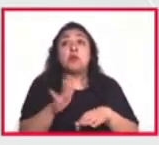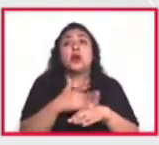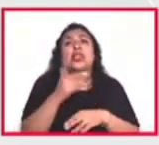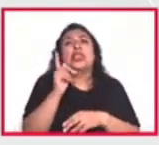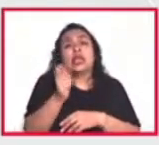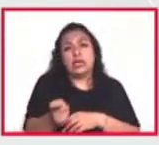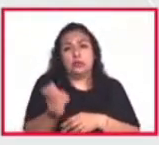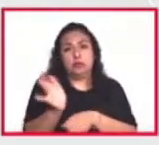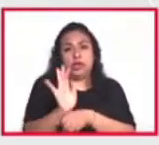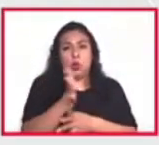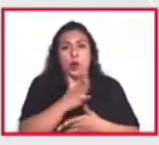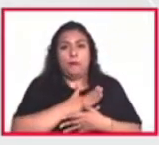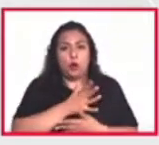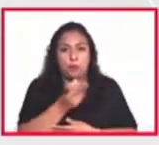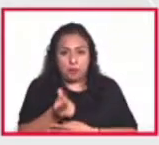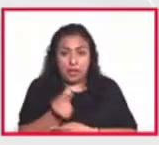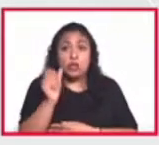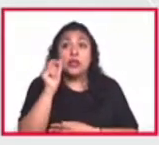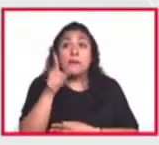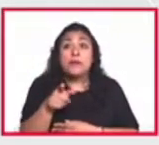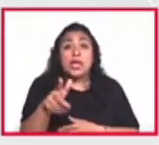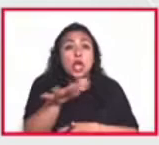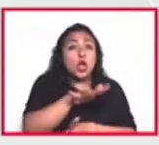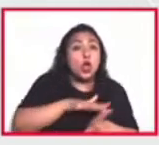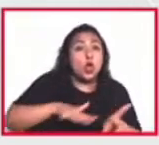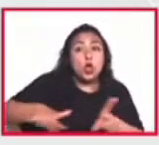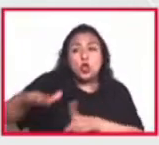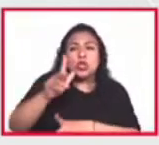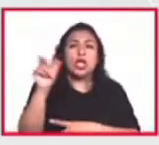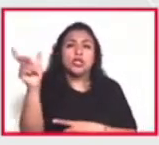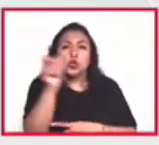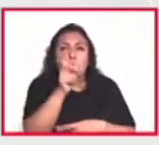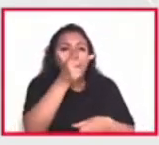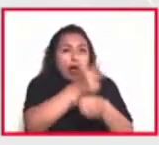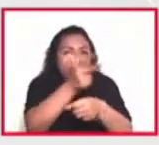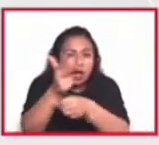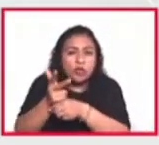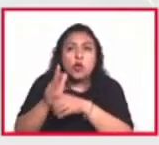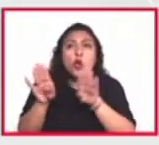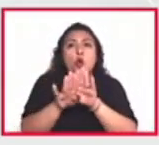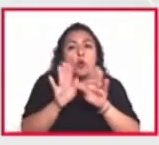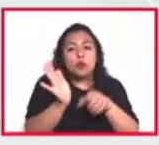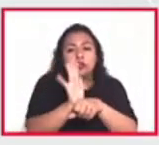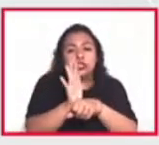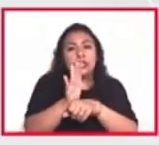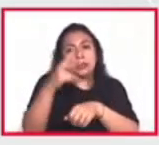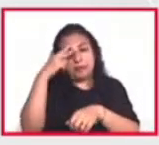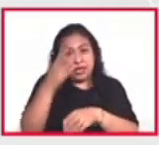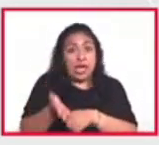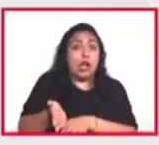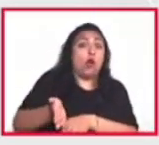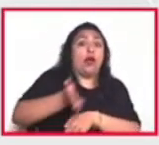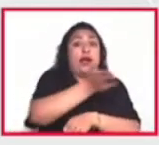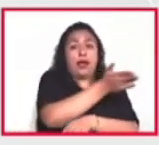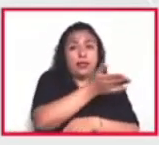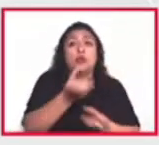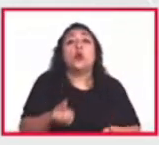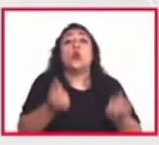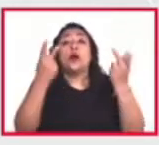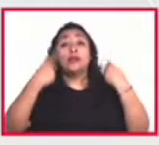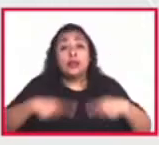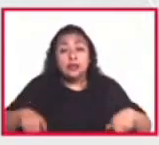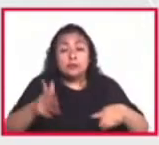Amores Perros, también el contexto, cuándo se hizo Amores Perros, cómo estaba el cine mexicano en esa época, cuántas películas estaban produciendo en